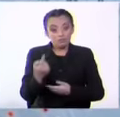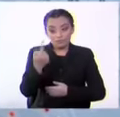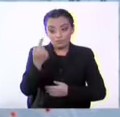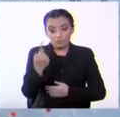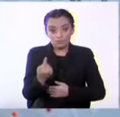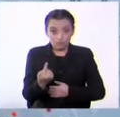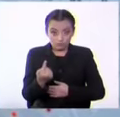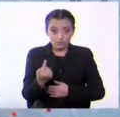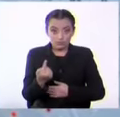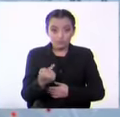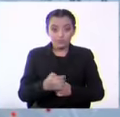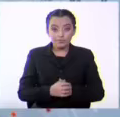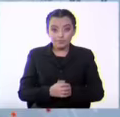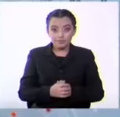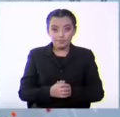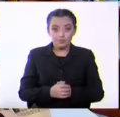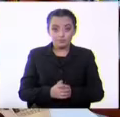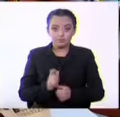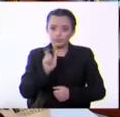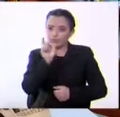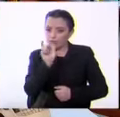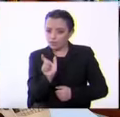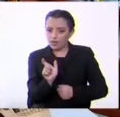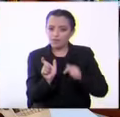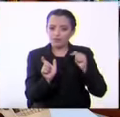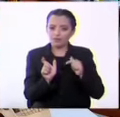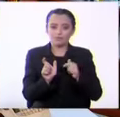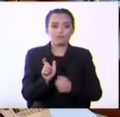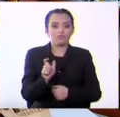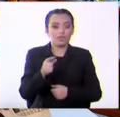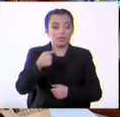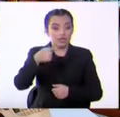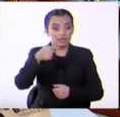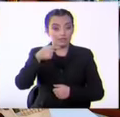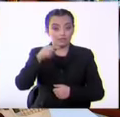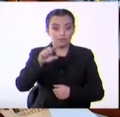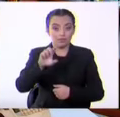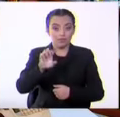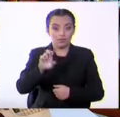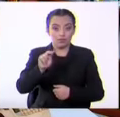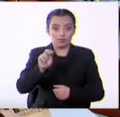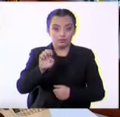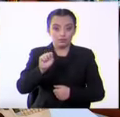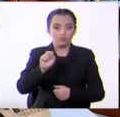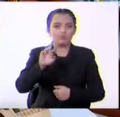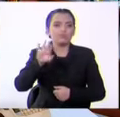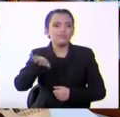que es lo que está en el material genético, y se trata de los genes. Veamos qué son.